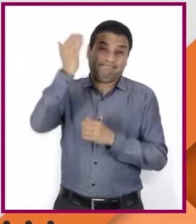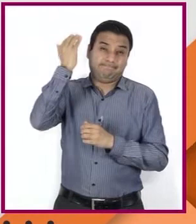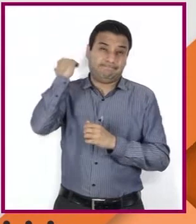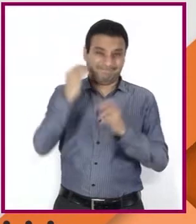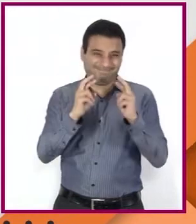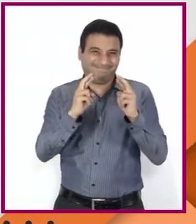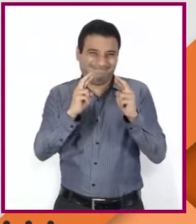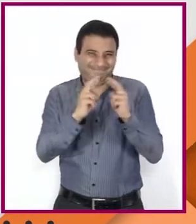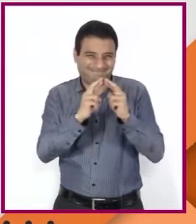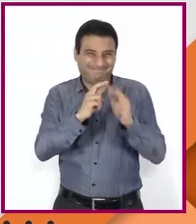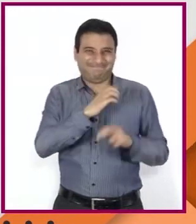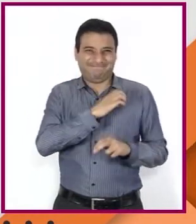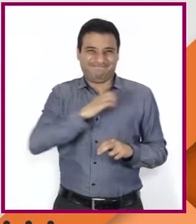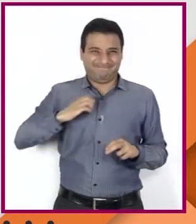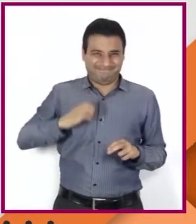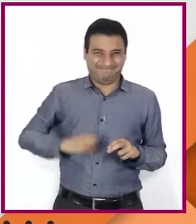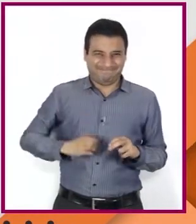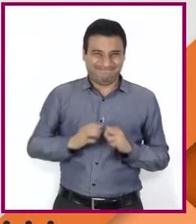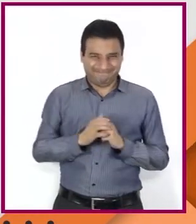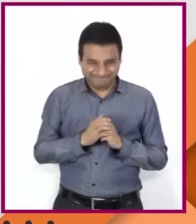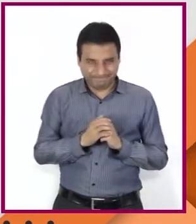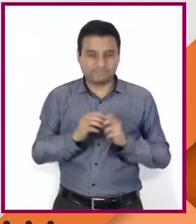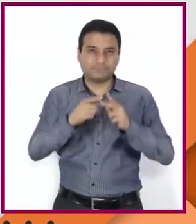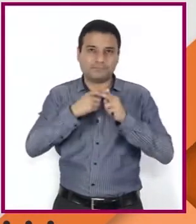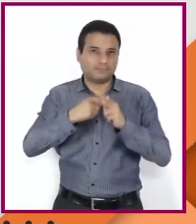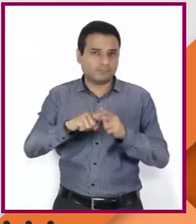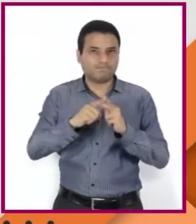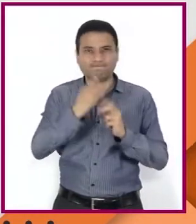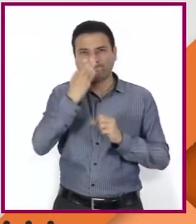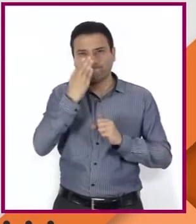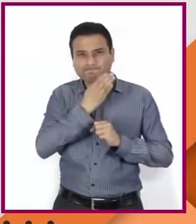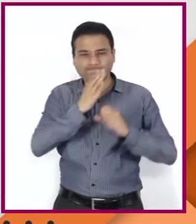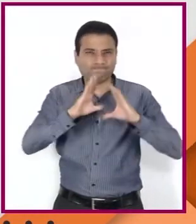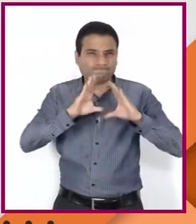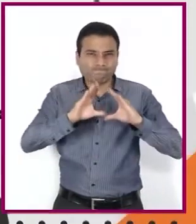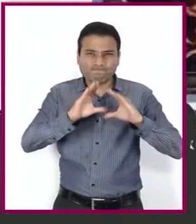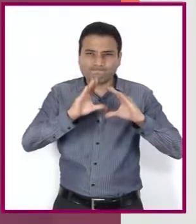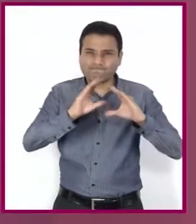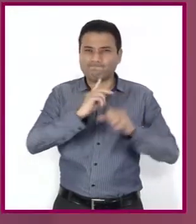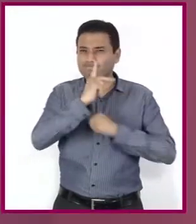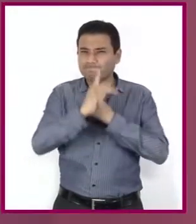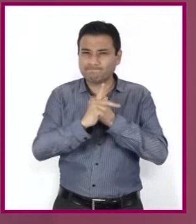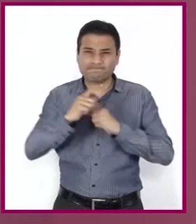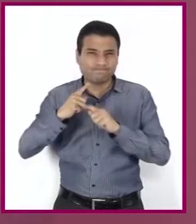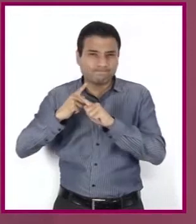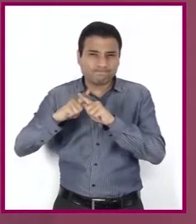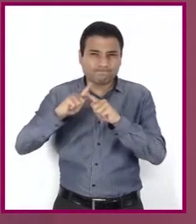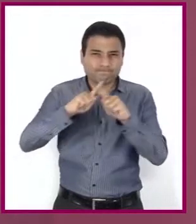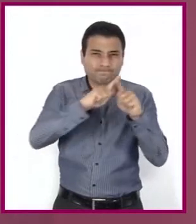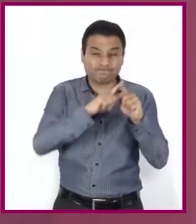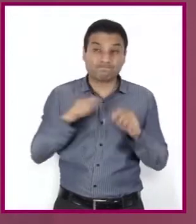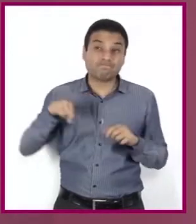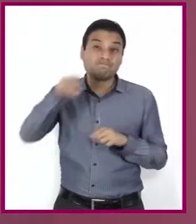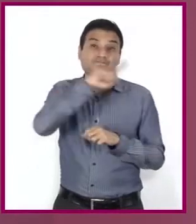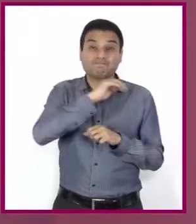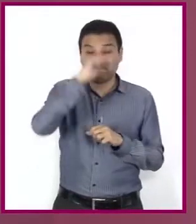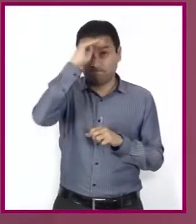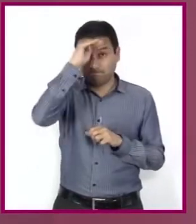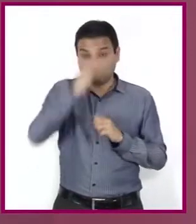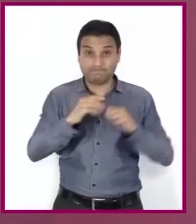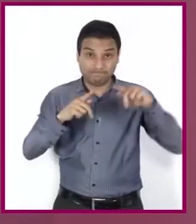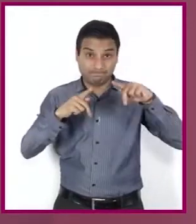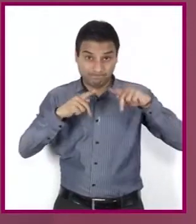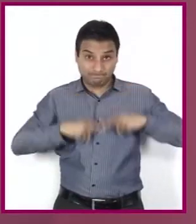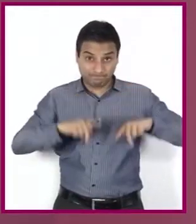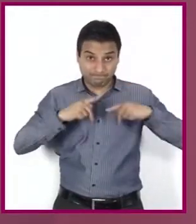religión comenzaron a propagar y llevar su noticia a todos los lugares del mundo, con la creencia de que solo convirtiéndose a